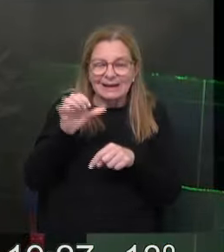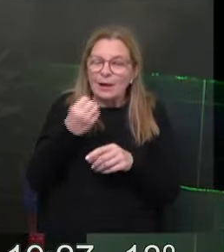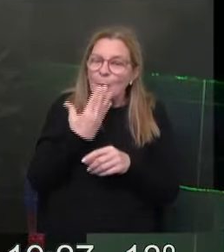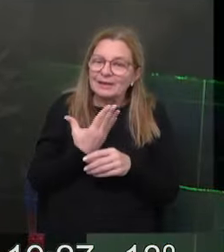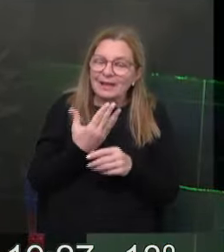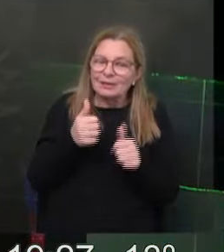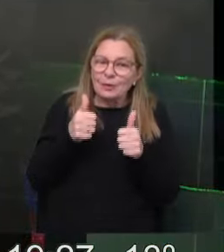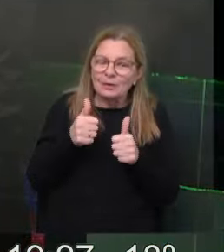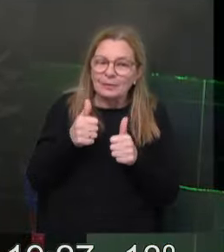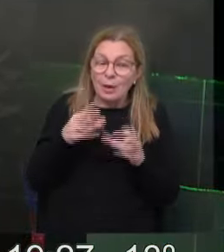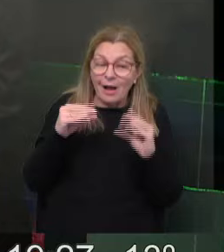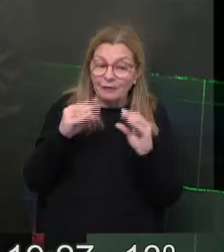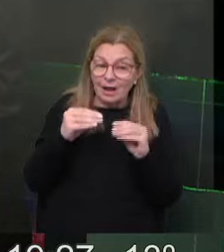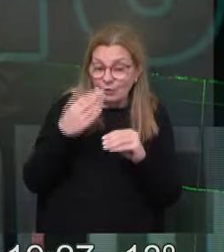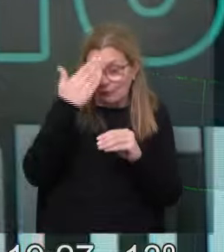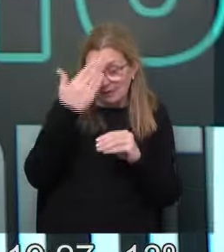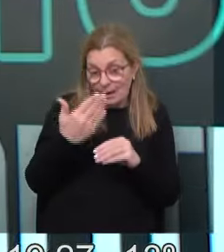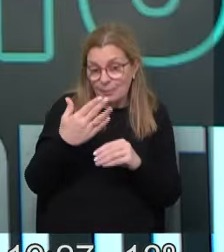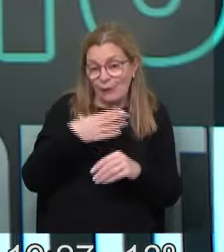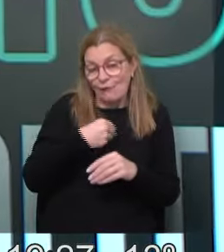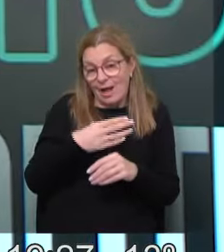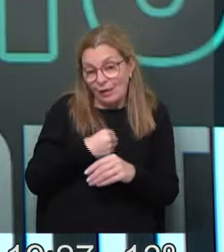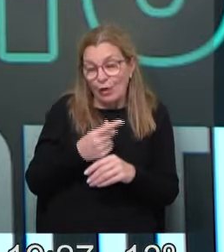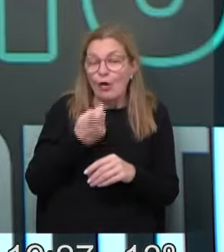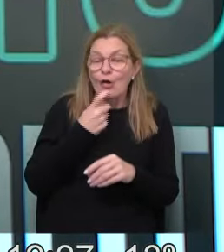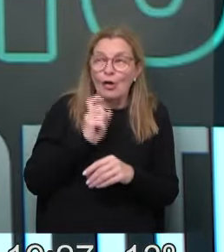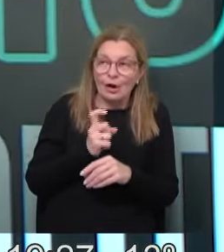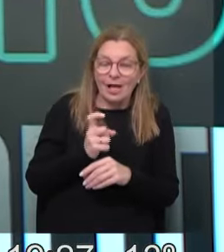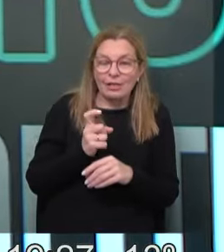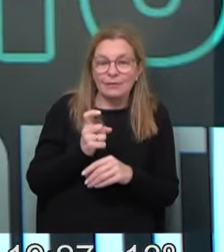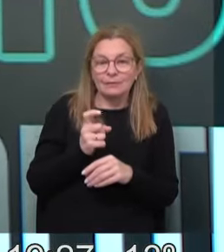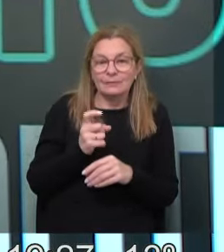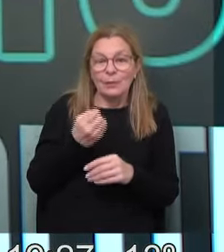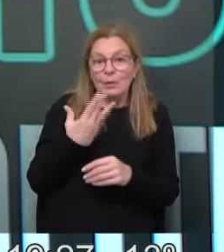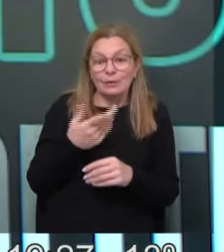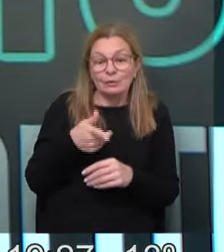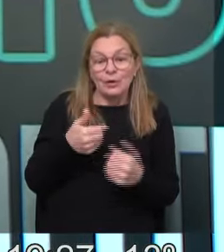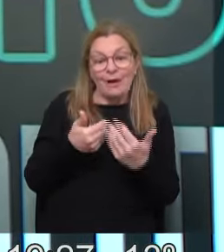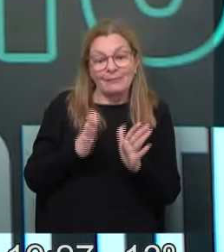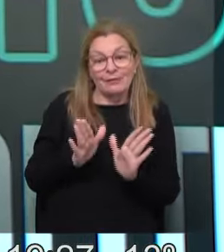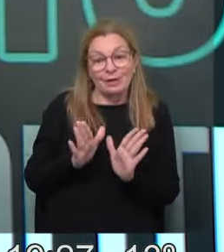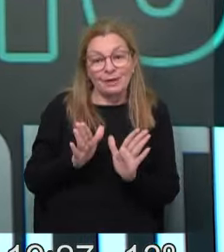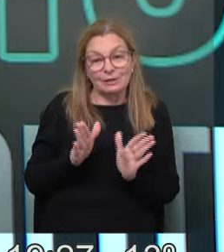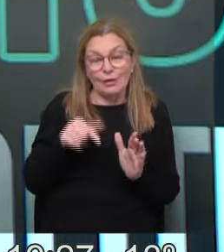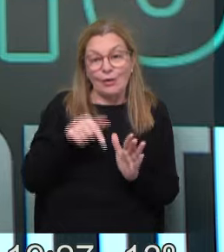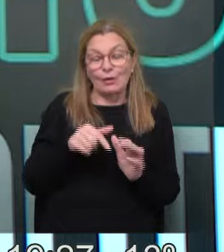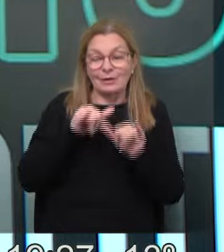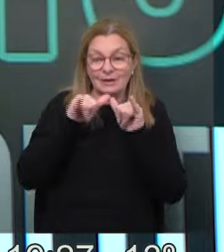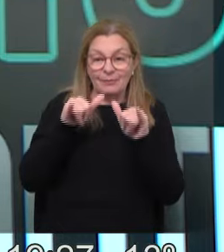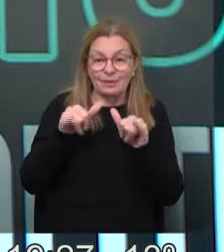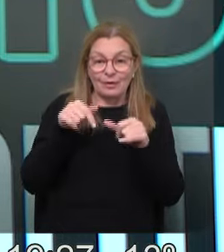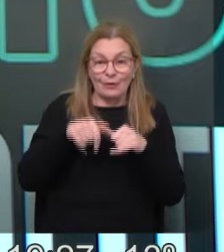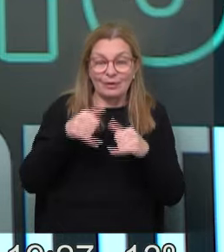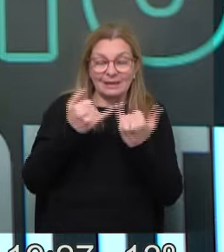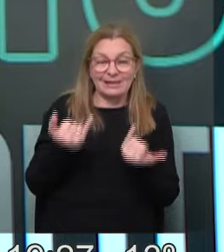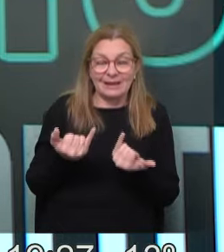estás Sí hemos estado hablando del frente amplio del partido Nacional del partido Colorado Eh bueno toca Cabildo abierto justo con este lanzamiento del día de